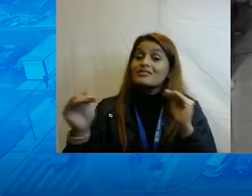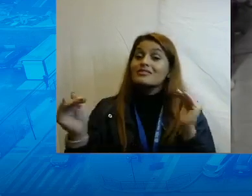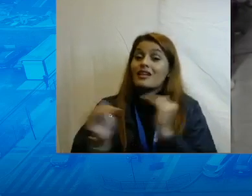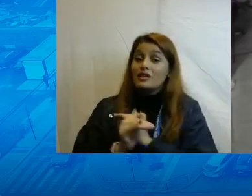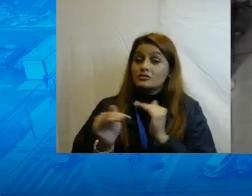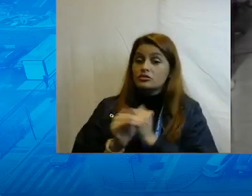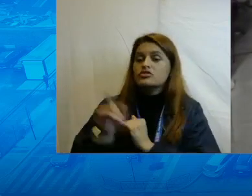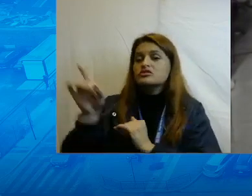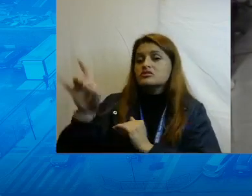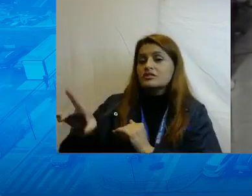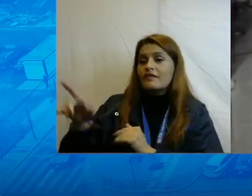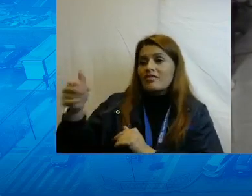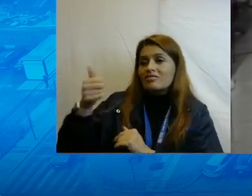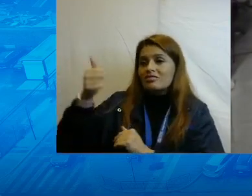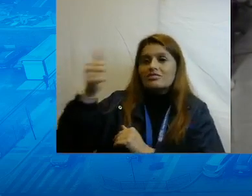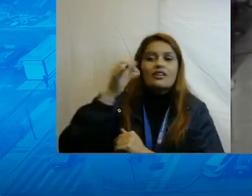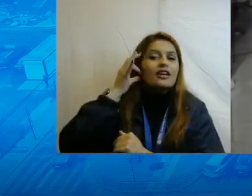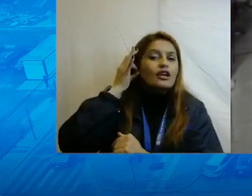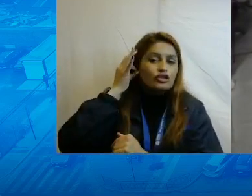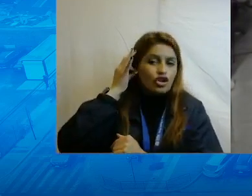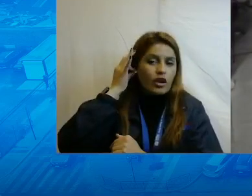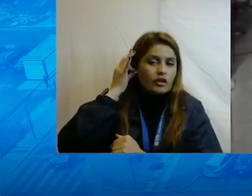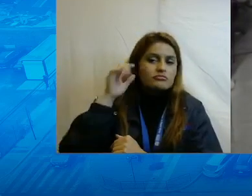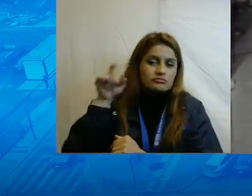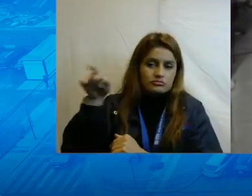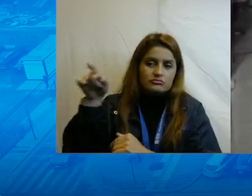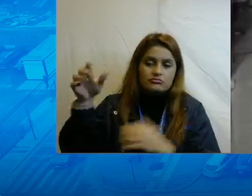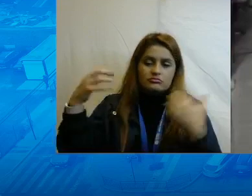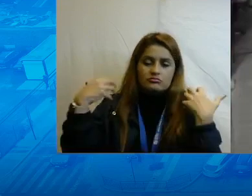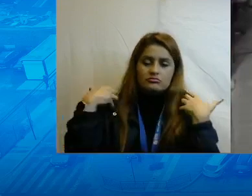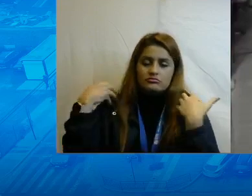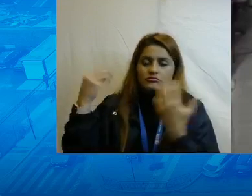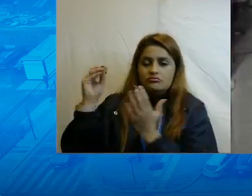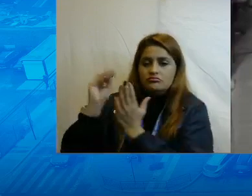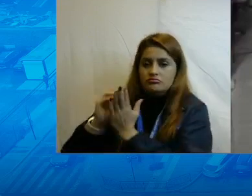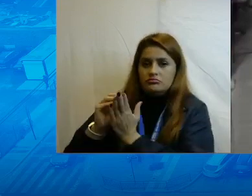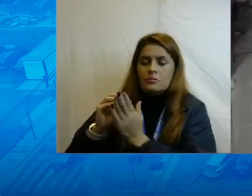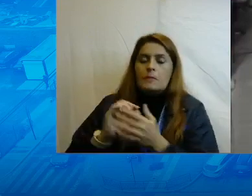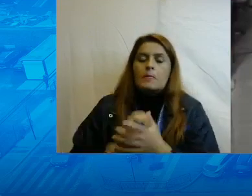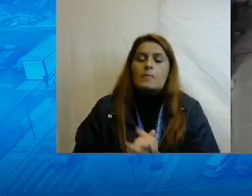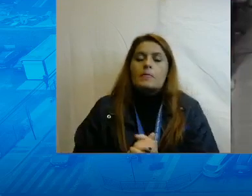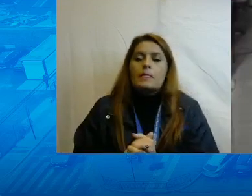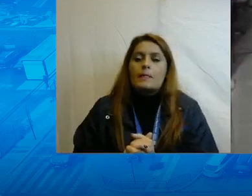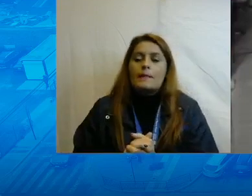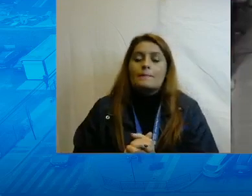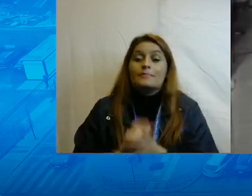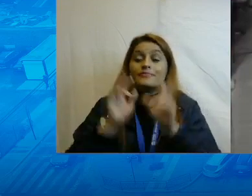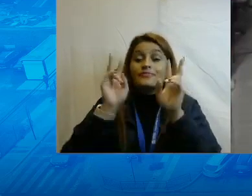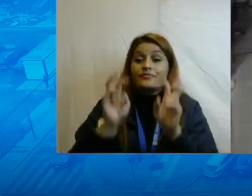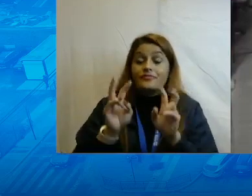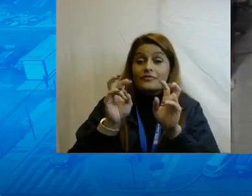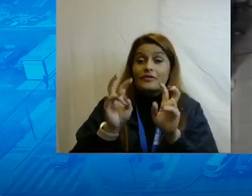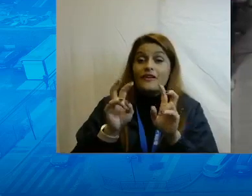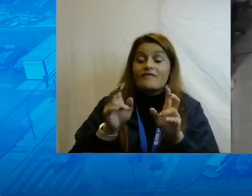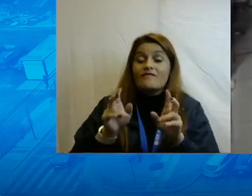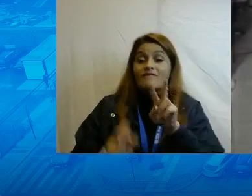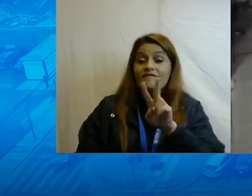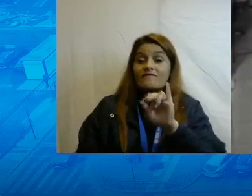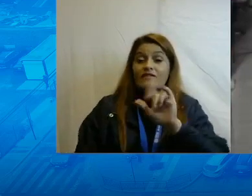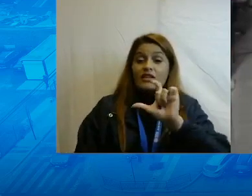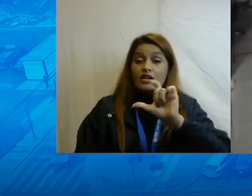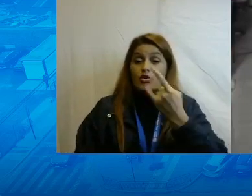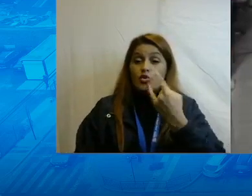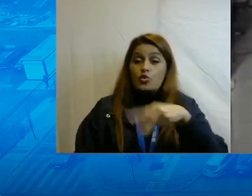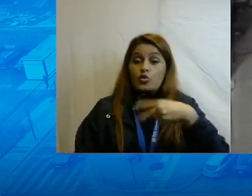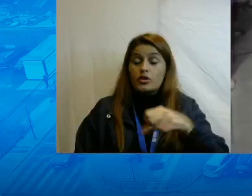que lo tome la directora. Ya explicamos también el proceso. En relación a Vicuña Maquena y el